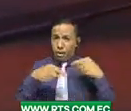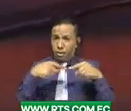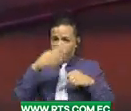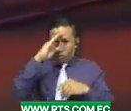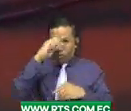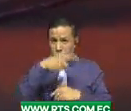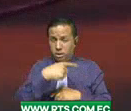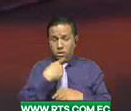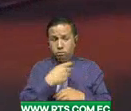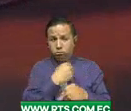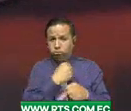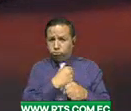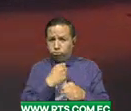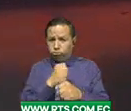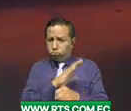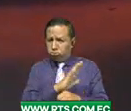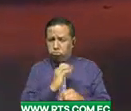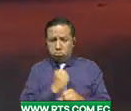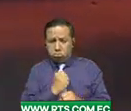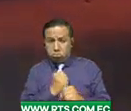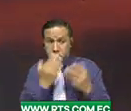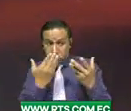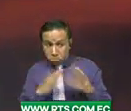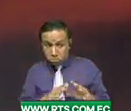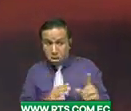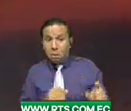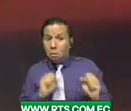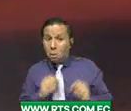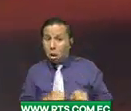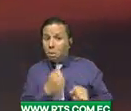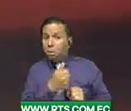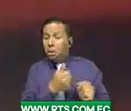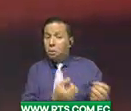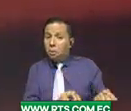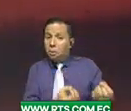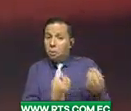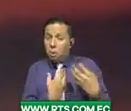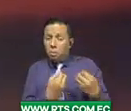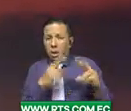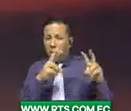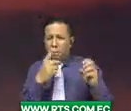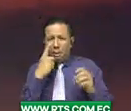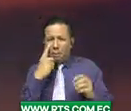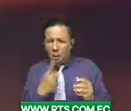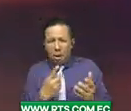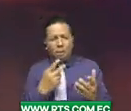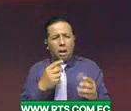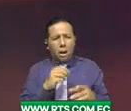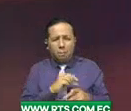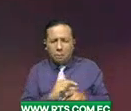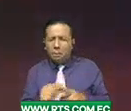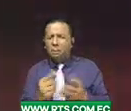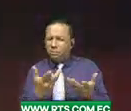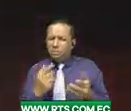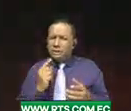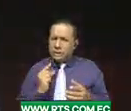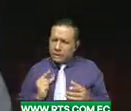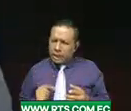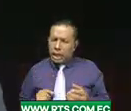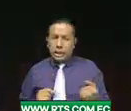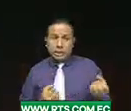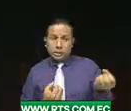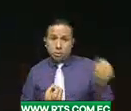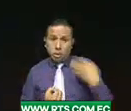tiene que hacer, recolectar indicios, las pistas, los detalles, para poder más adelante darles detalles